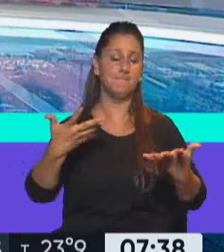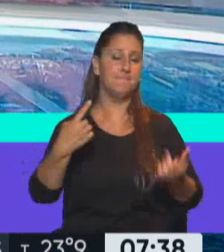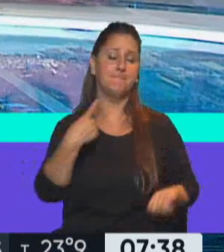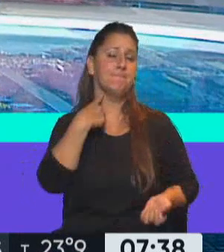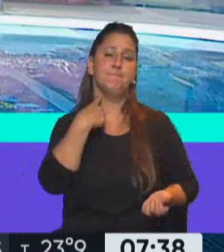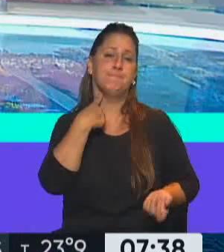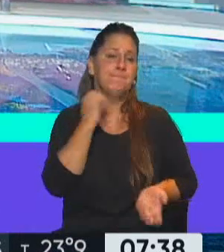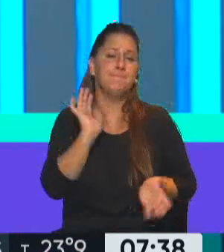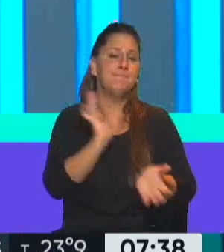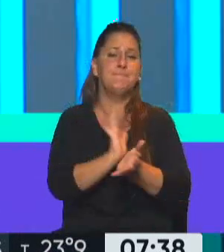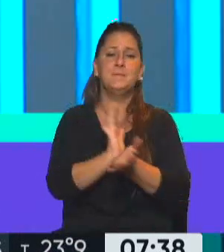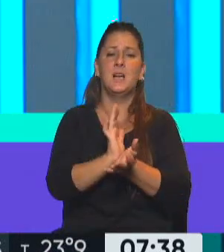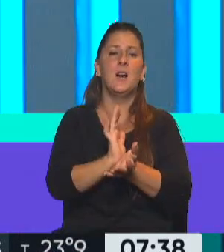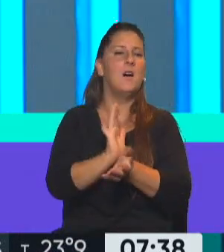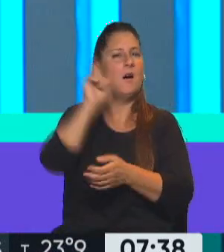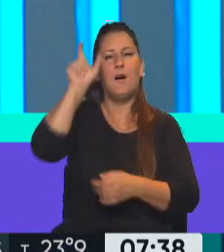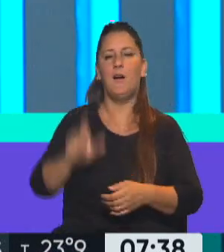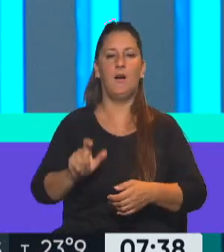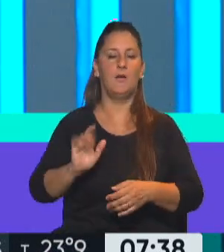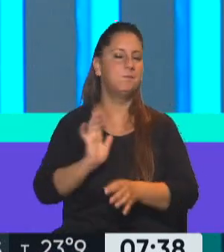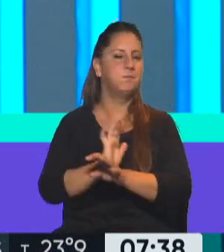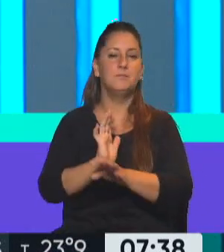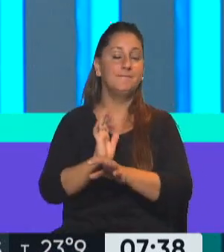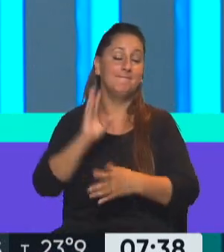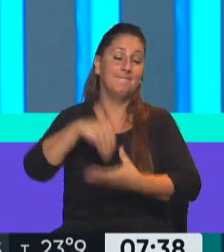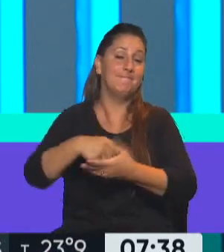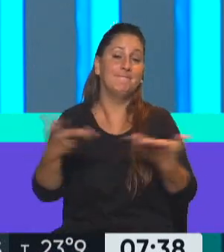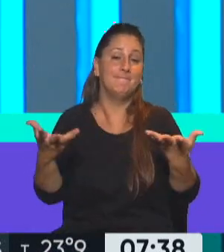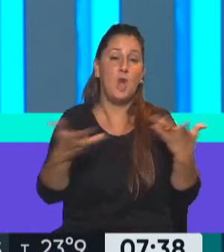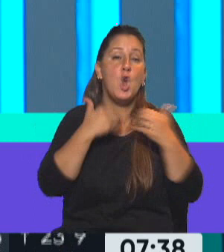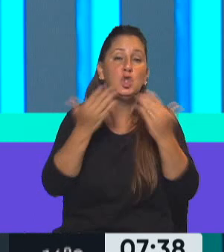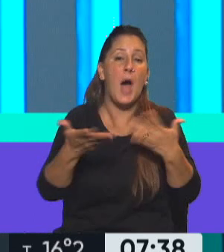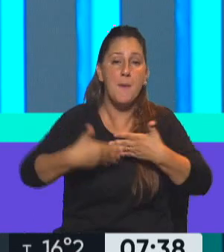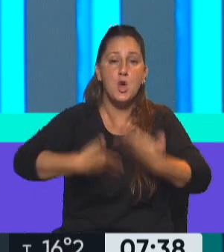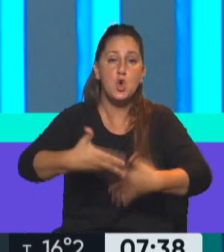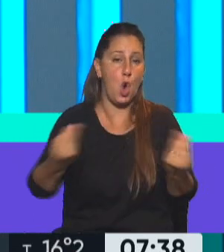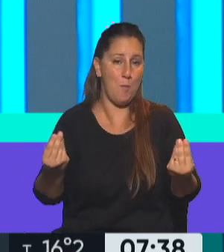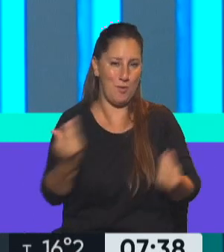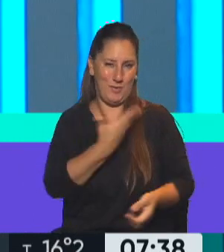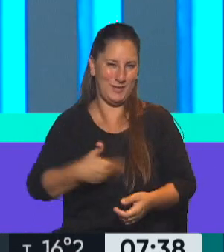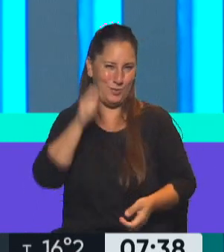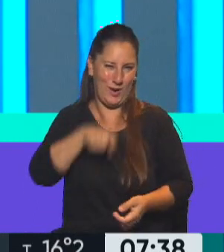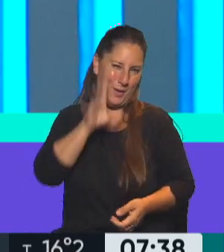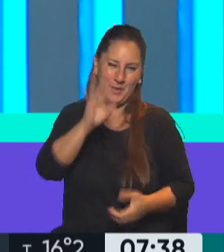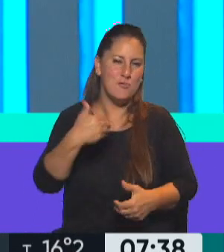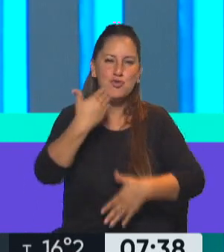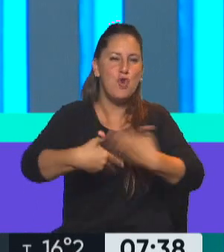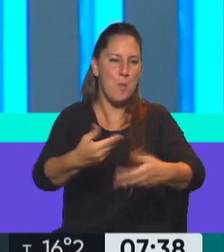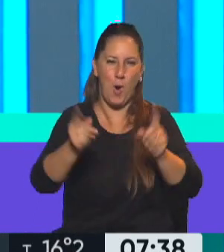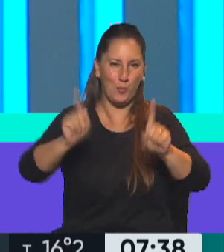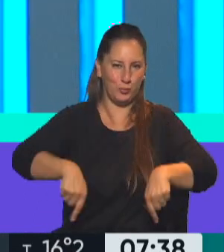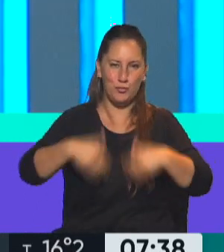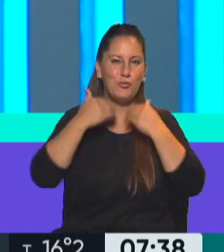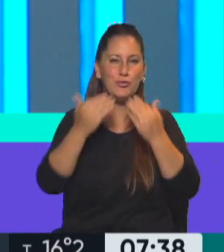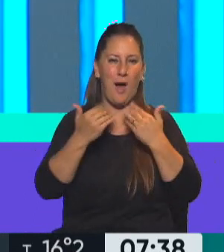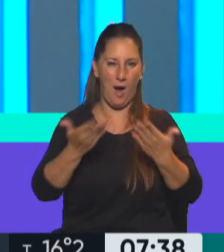es un buen actor que lamentablemente se metió en todo esto y no sabe qué hacer, y esto se nota mucho.